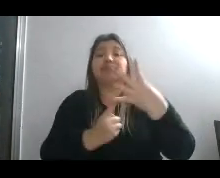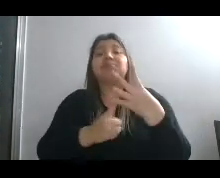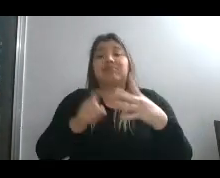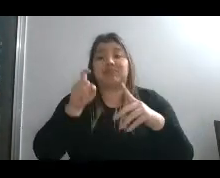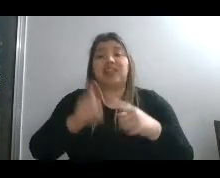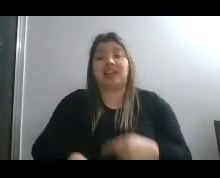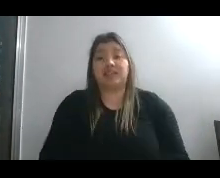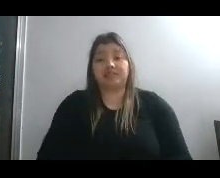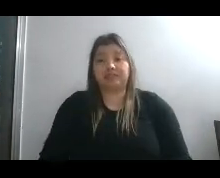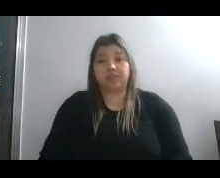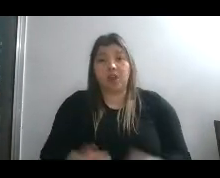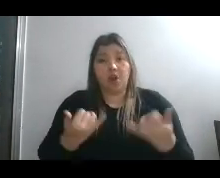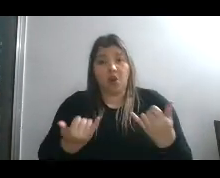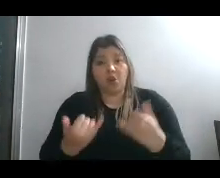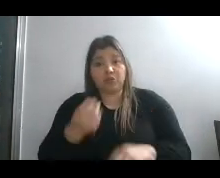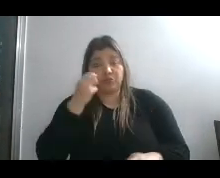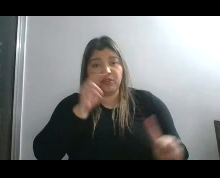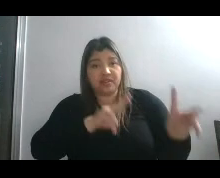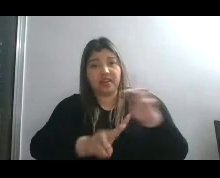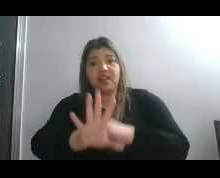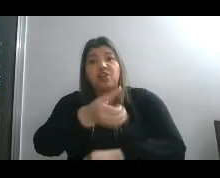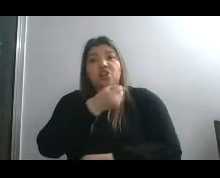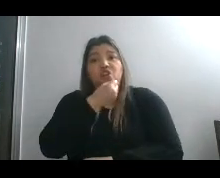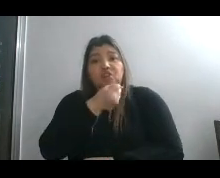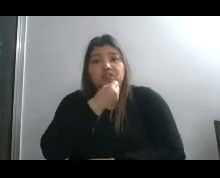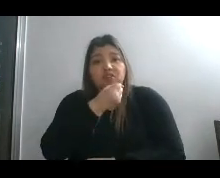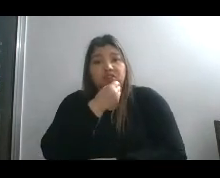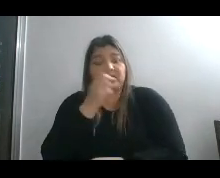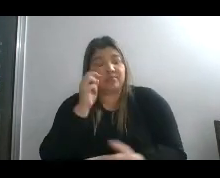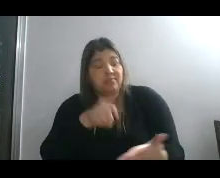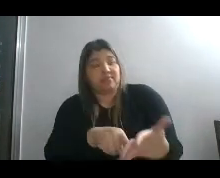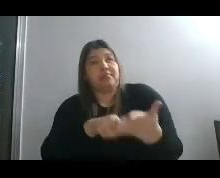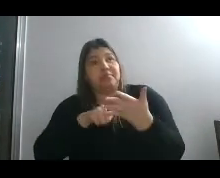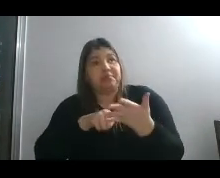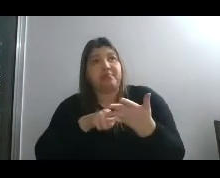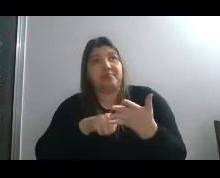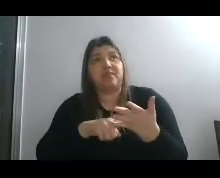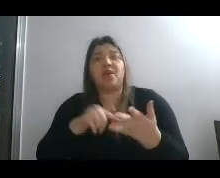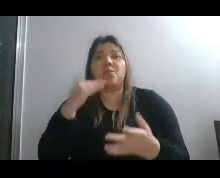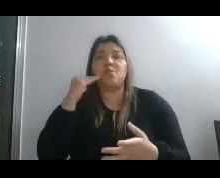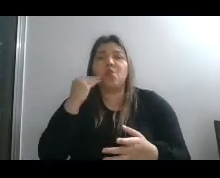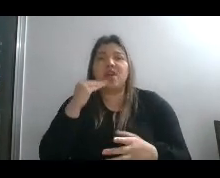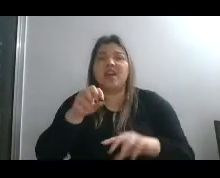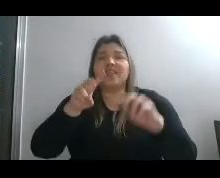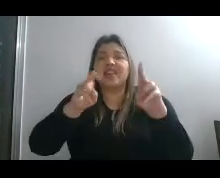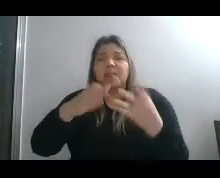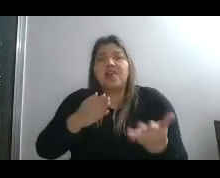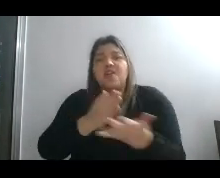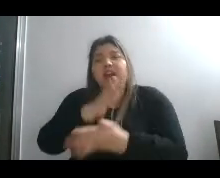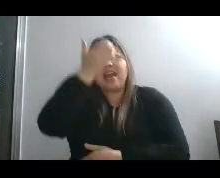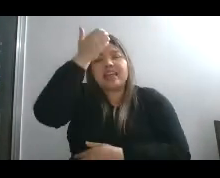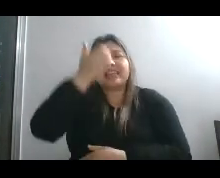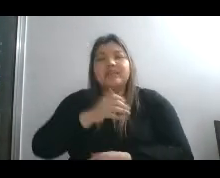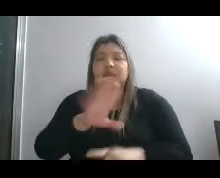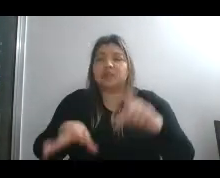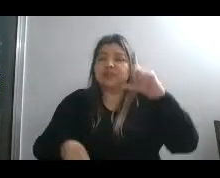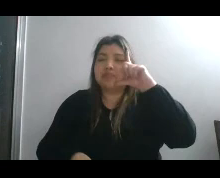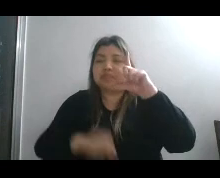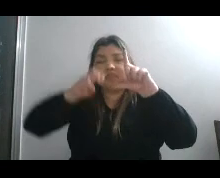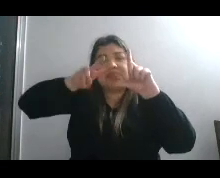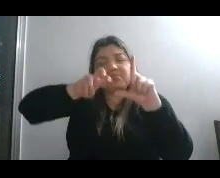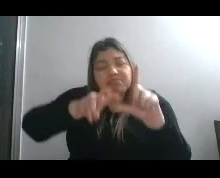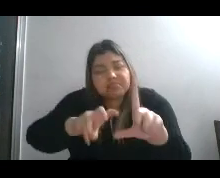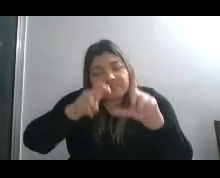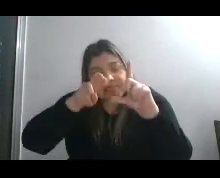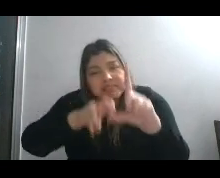institución hoy que vi en las noticias que dijeron que la señora llegó, era un caso ginecológico, lo atendieron y después dijo, ay no,